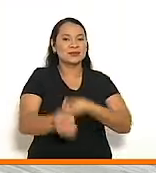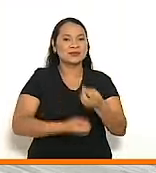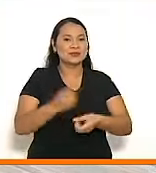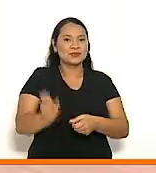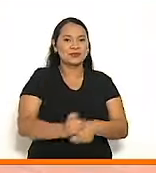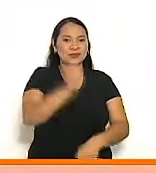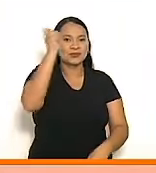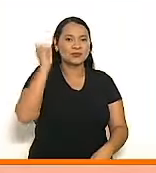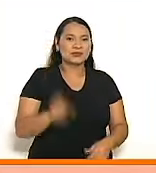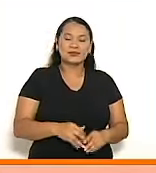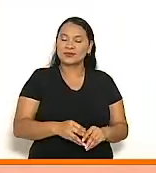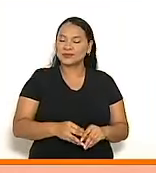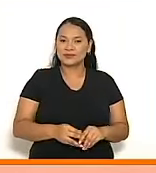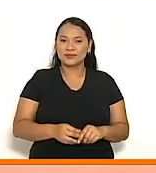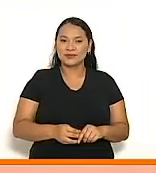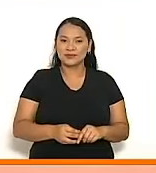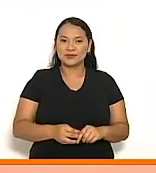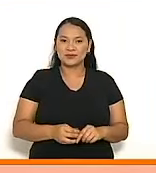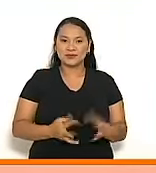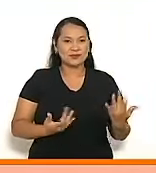es...